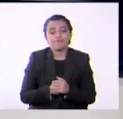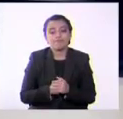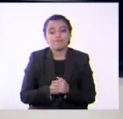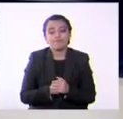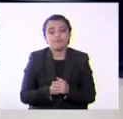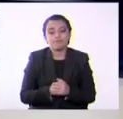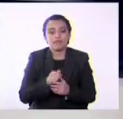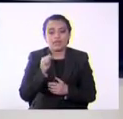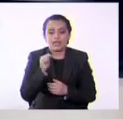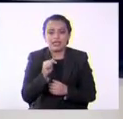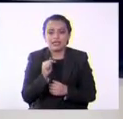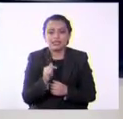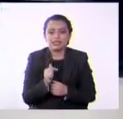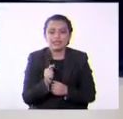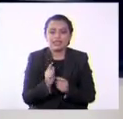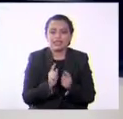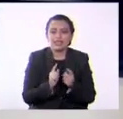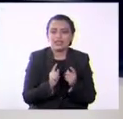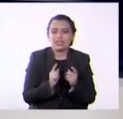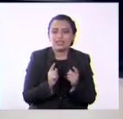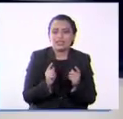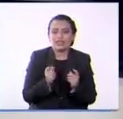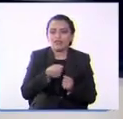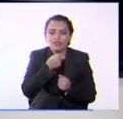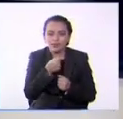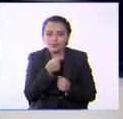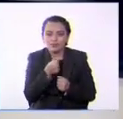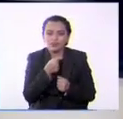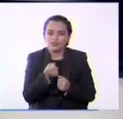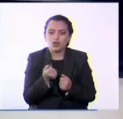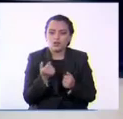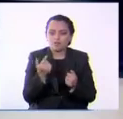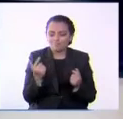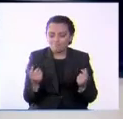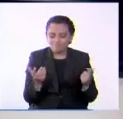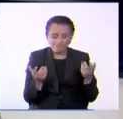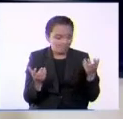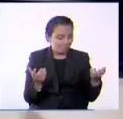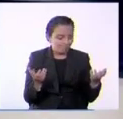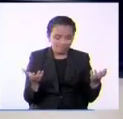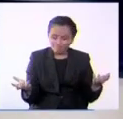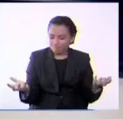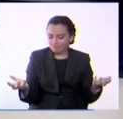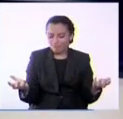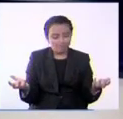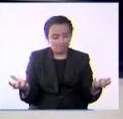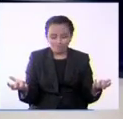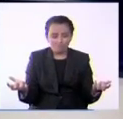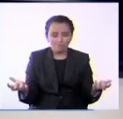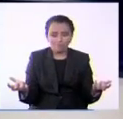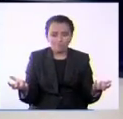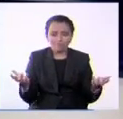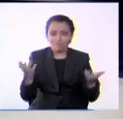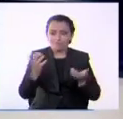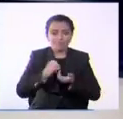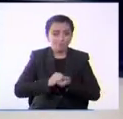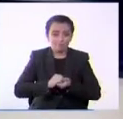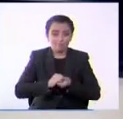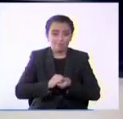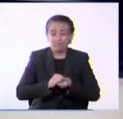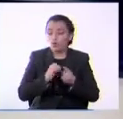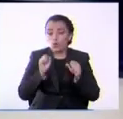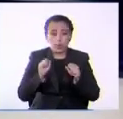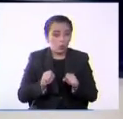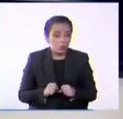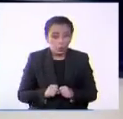Estas correlaciones, este tipo de relación que podemos ver entre producción y degradación ambiental, lo podemos